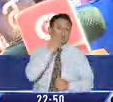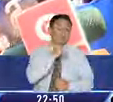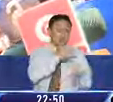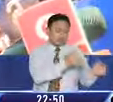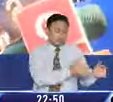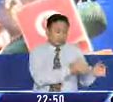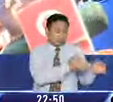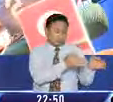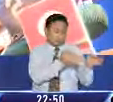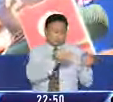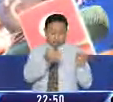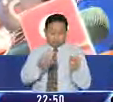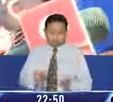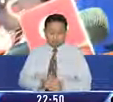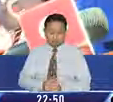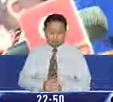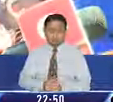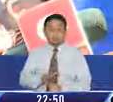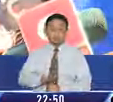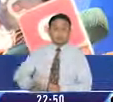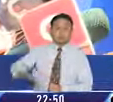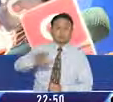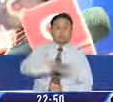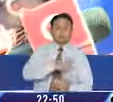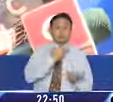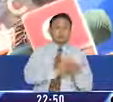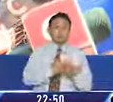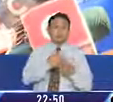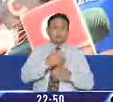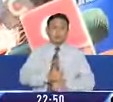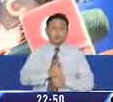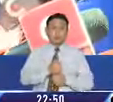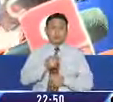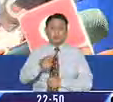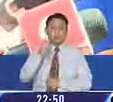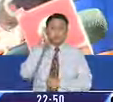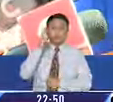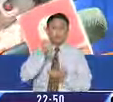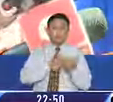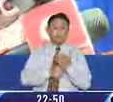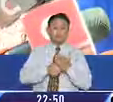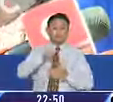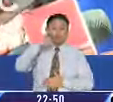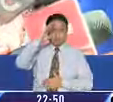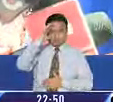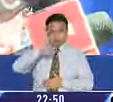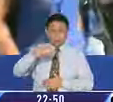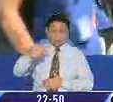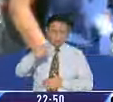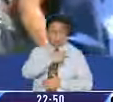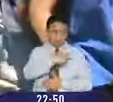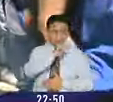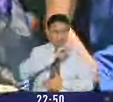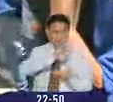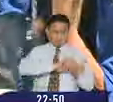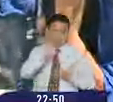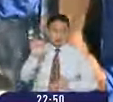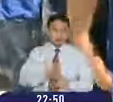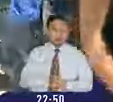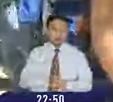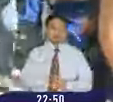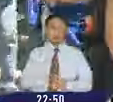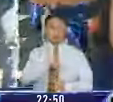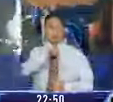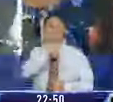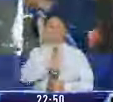estas zonas hasta que las condiciones y la mesa de seguridad liderada por el Ministerio del Interior así nos autorice. Muchas personas no